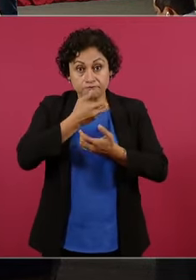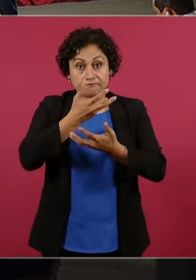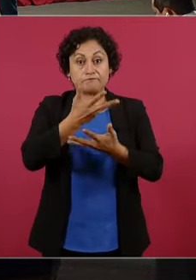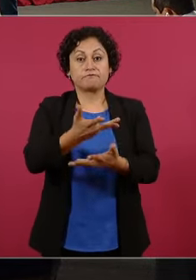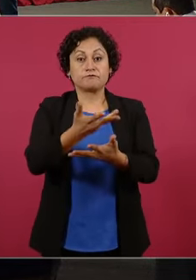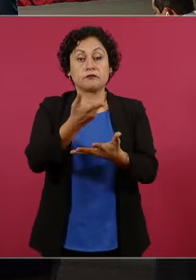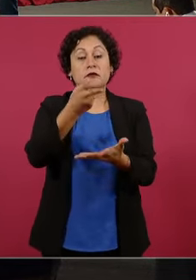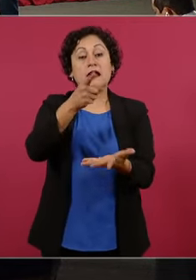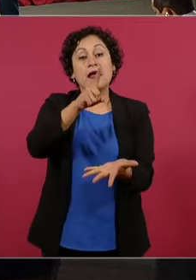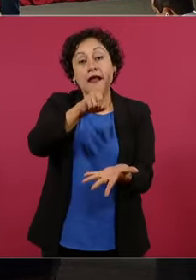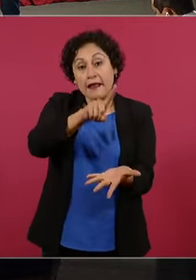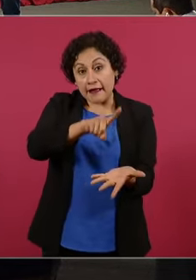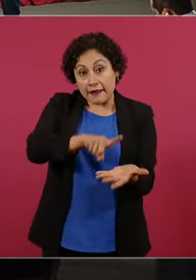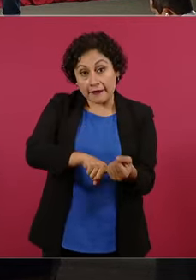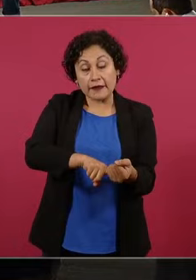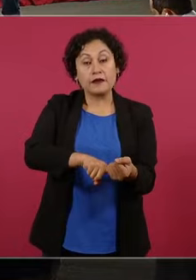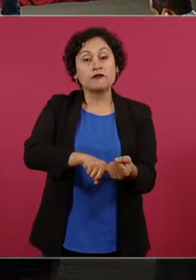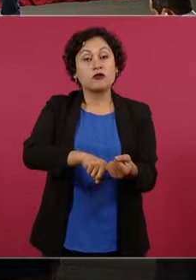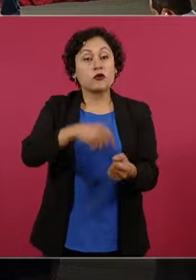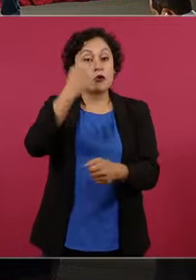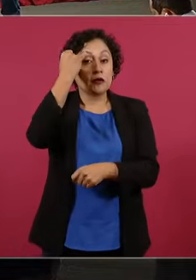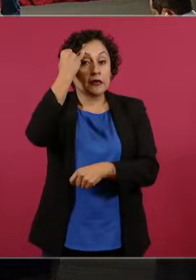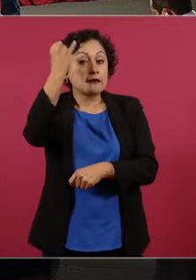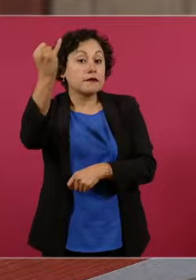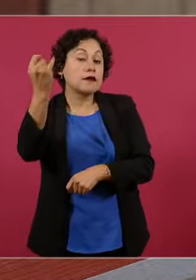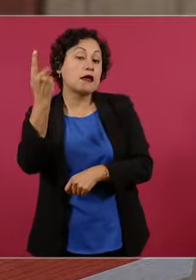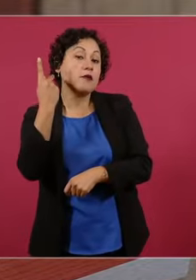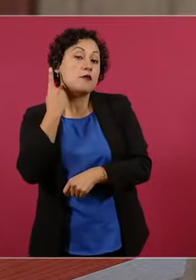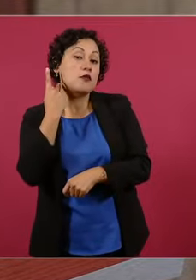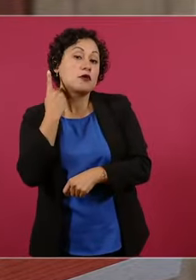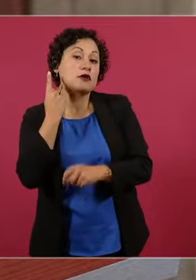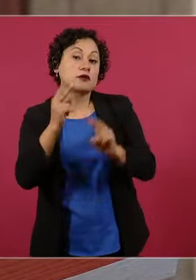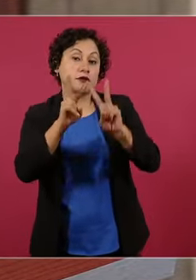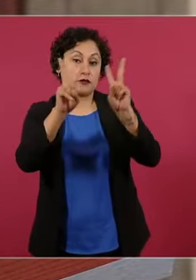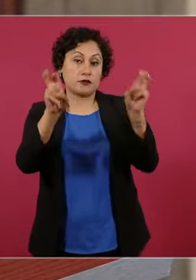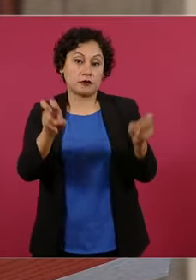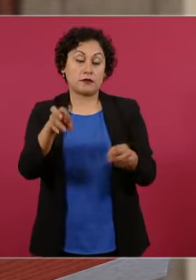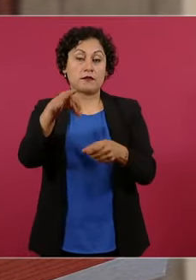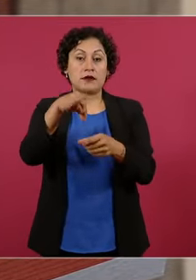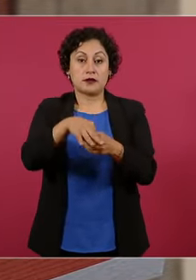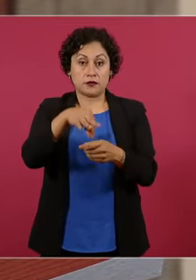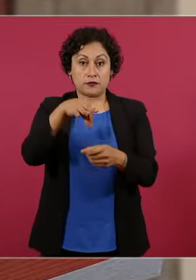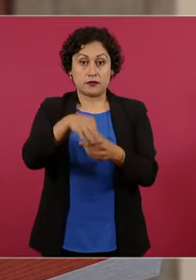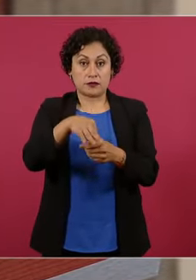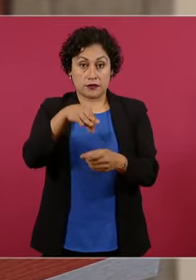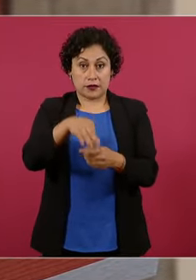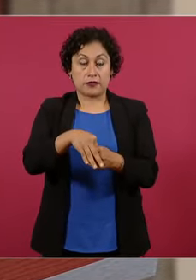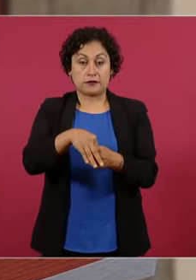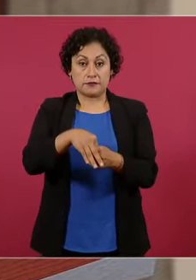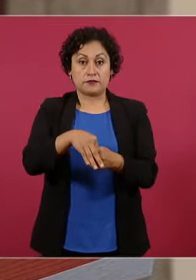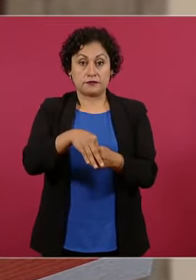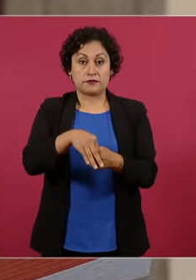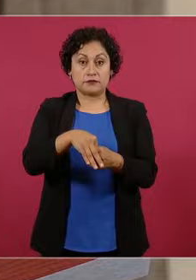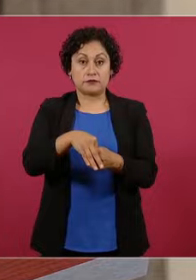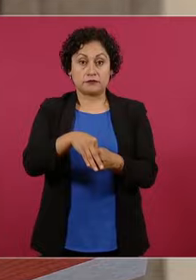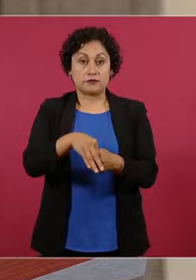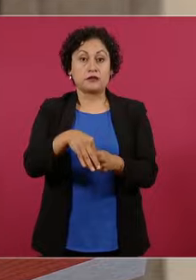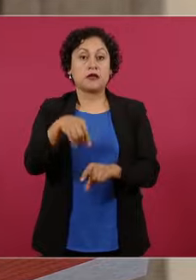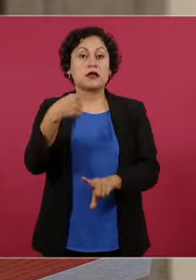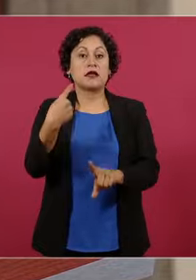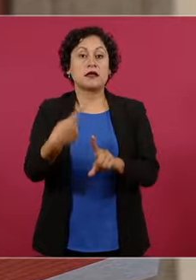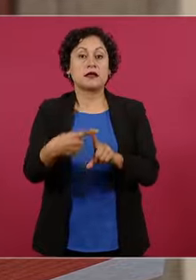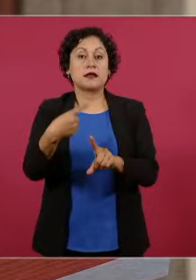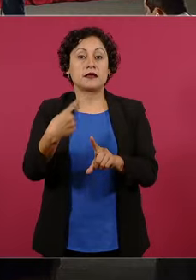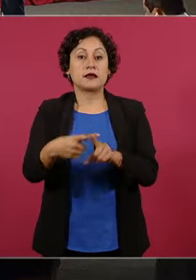un pensamiento político electoral por parte del presidente en favor de Morena. Ah,